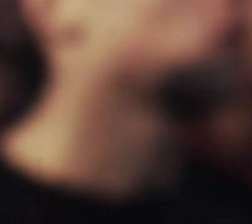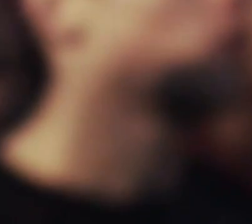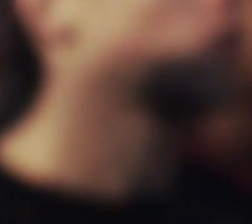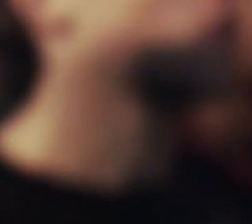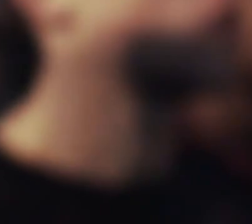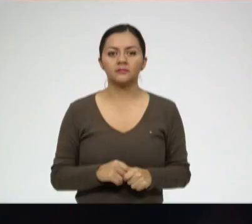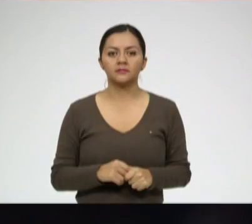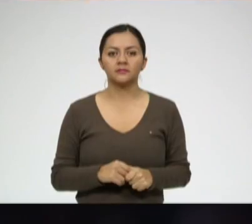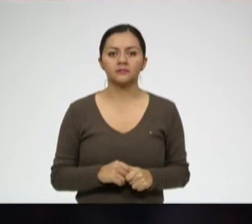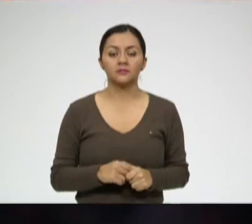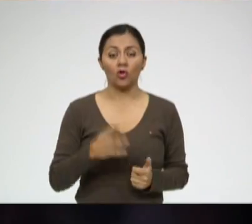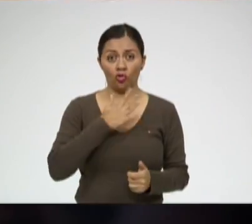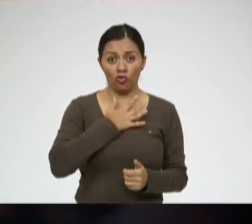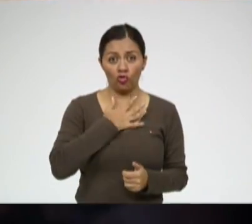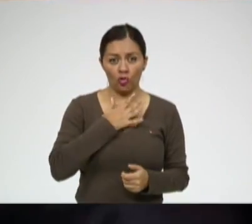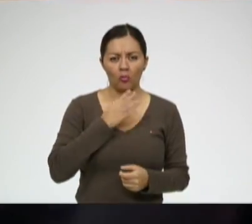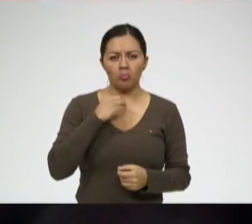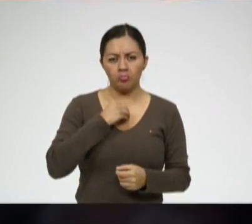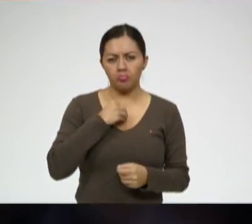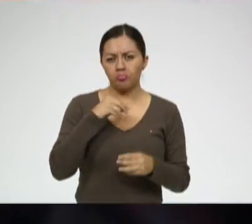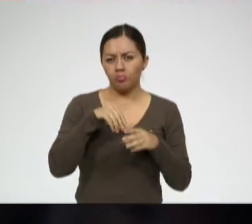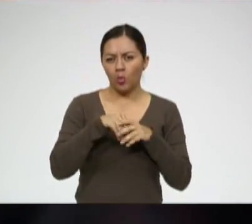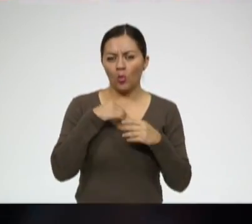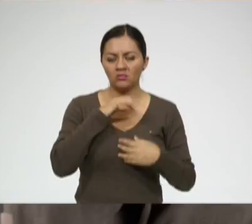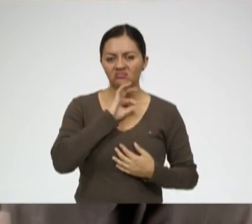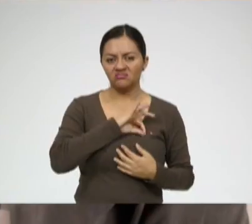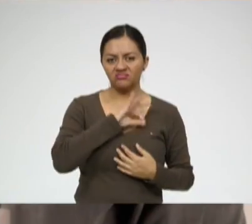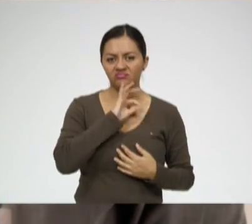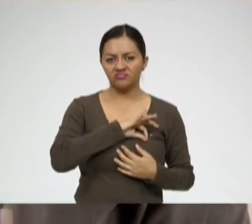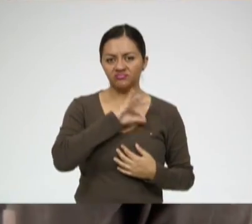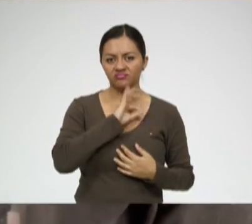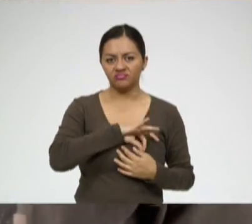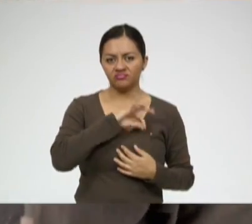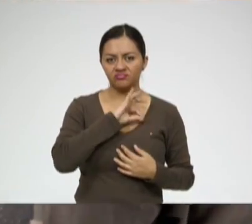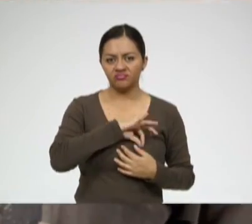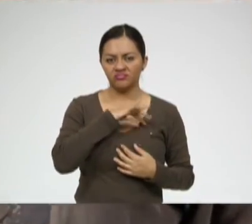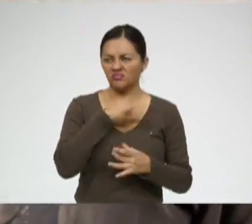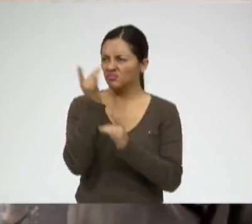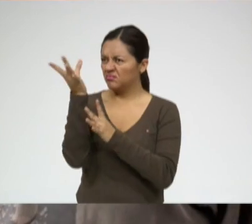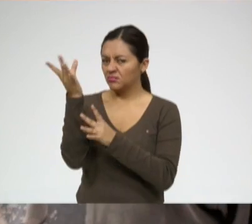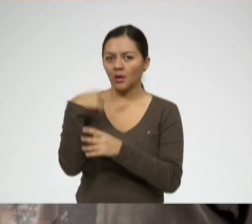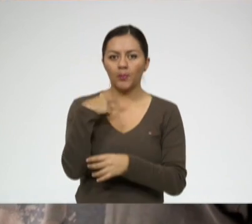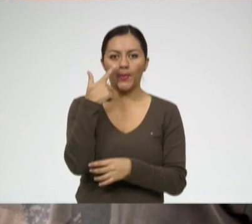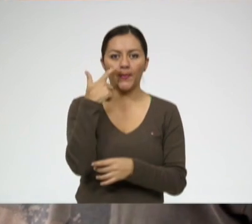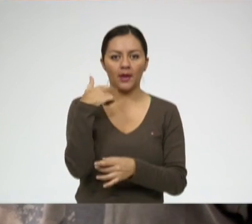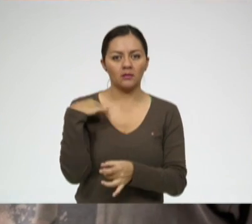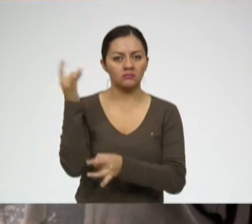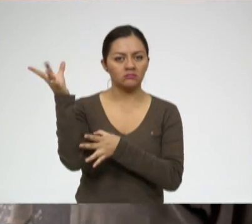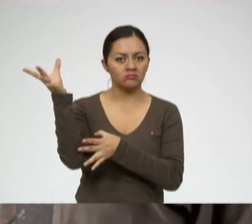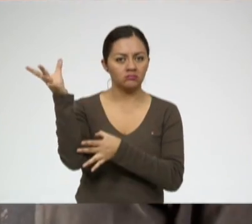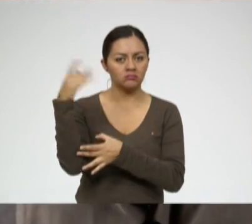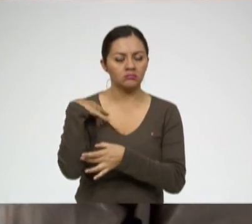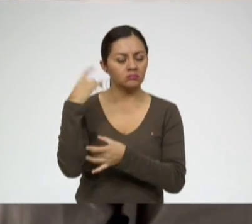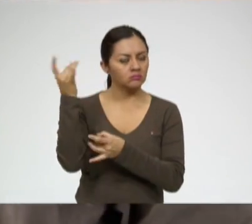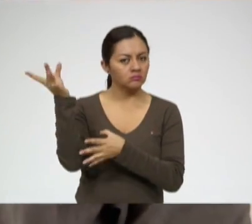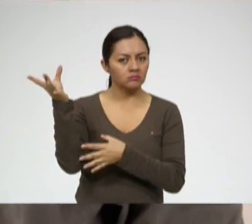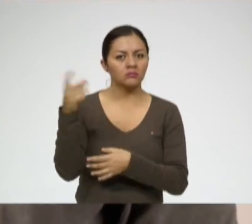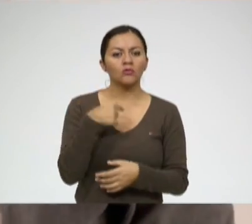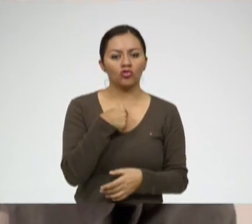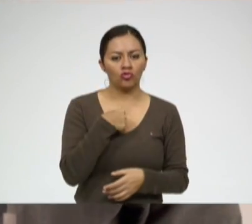Yo fui creando un rencor, un odio hacia mi padre. Inclusive muchas veces